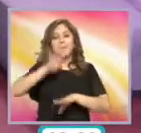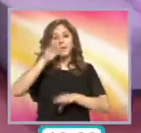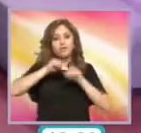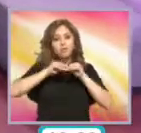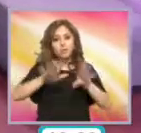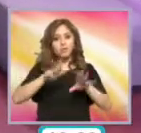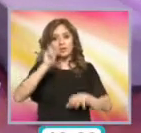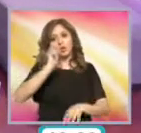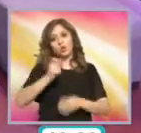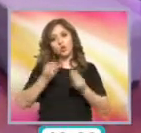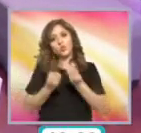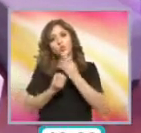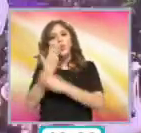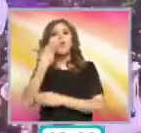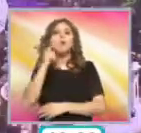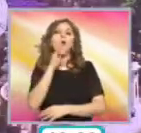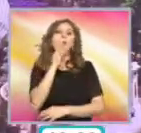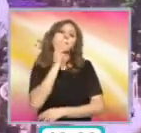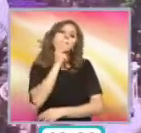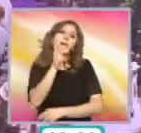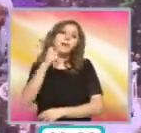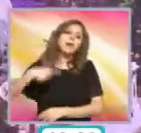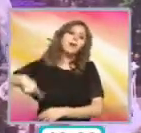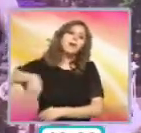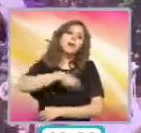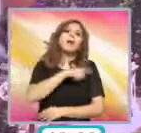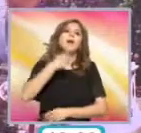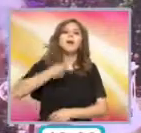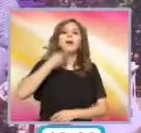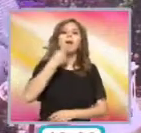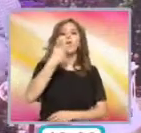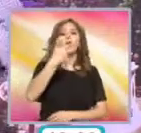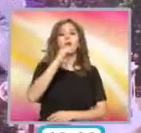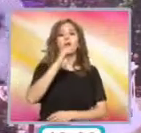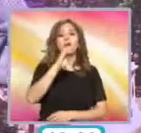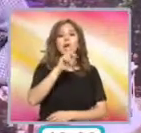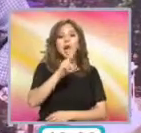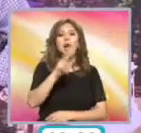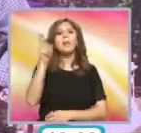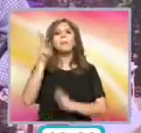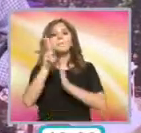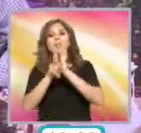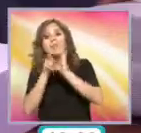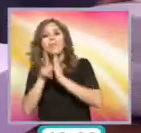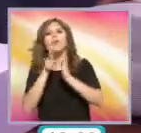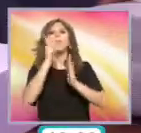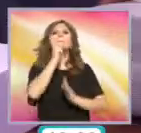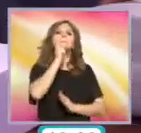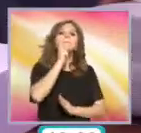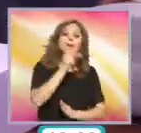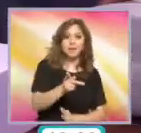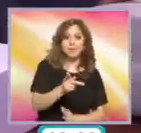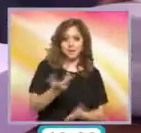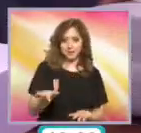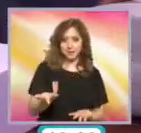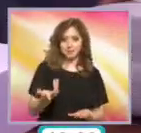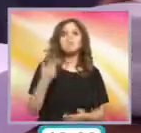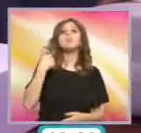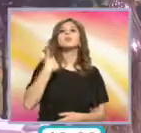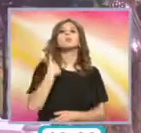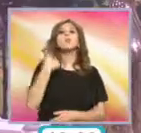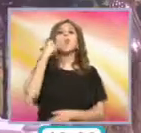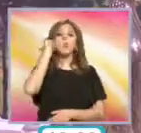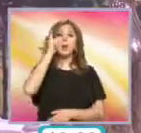dice googlear. Audio, video, a googlear y video, audio, texto, todo esto. Los invito a que sigan utilizando tecnologías